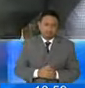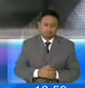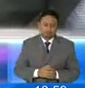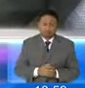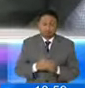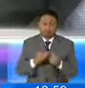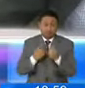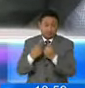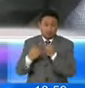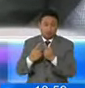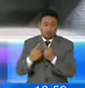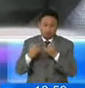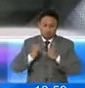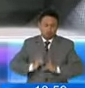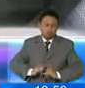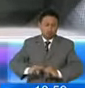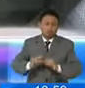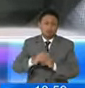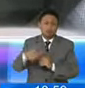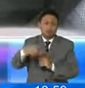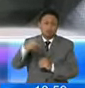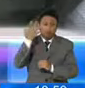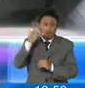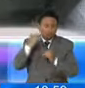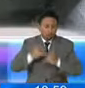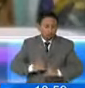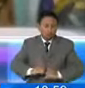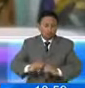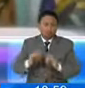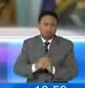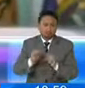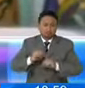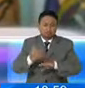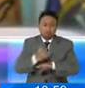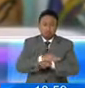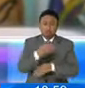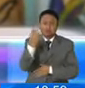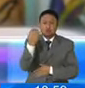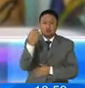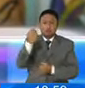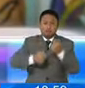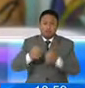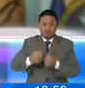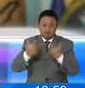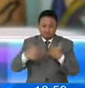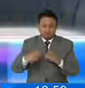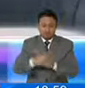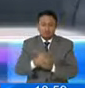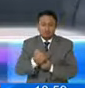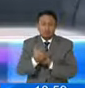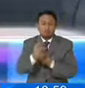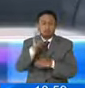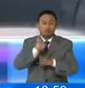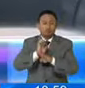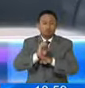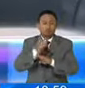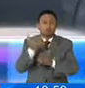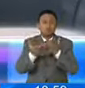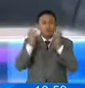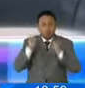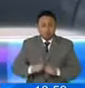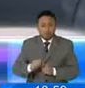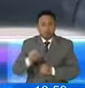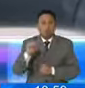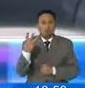diálogos continuarán intensificándose en los próximos días y esperan antes del 14 de mayo poder informar al país la posible conformación de una